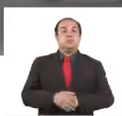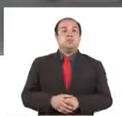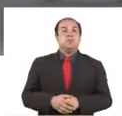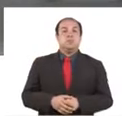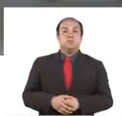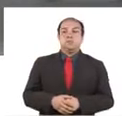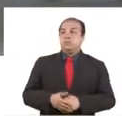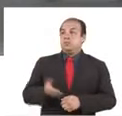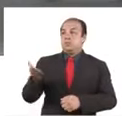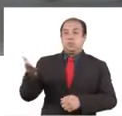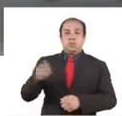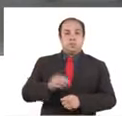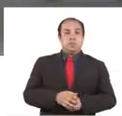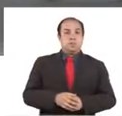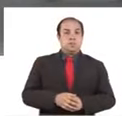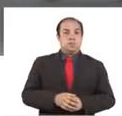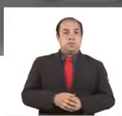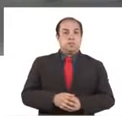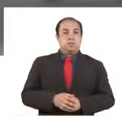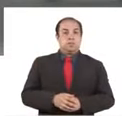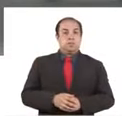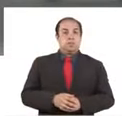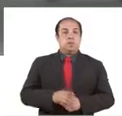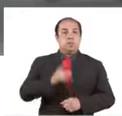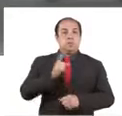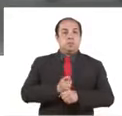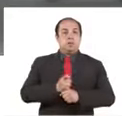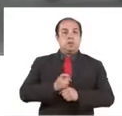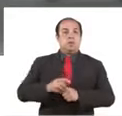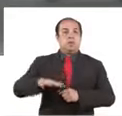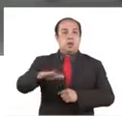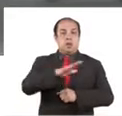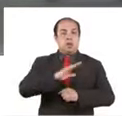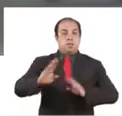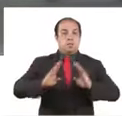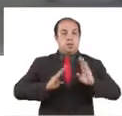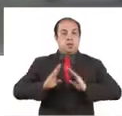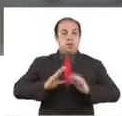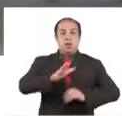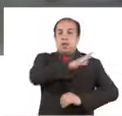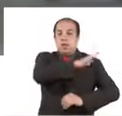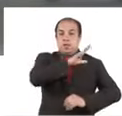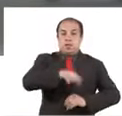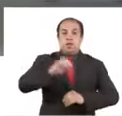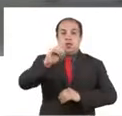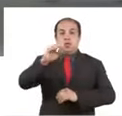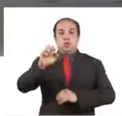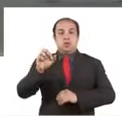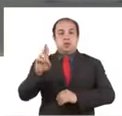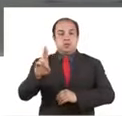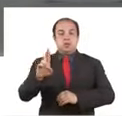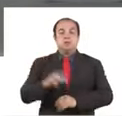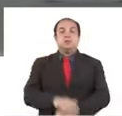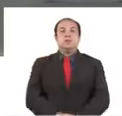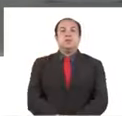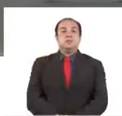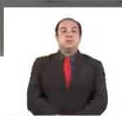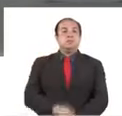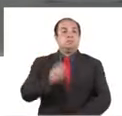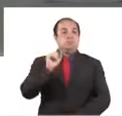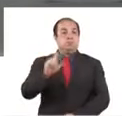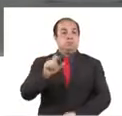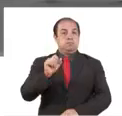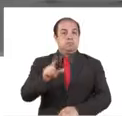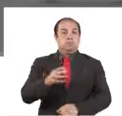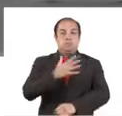del comandante de la primera zona militar, el general Oscar Rentería Chazarino, y también